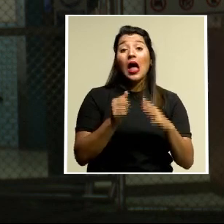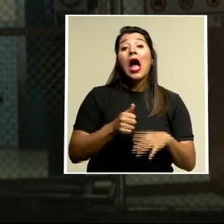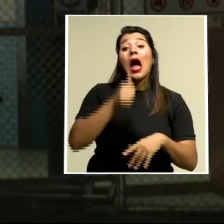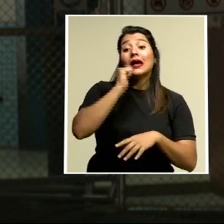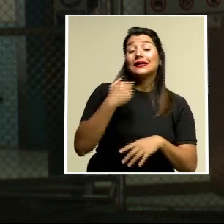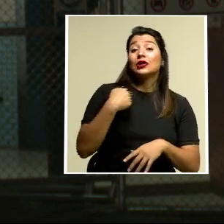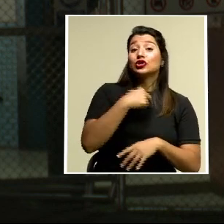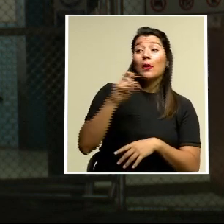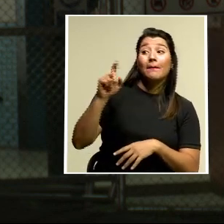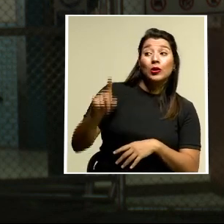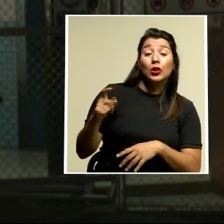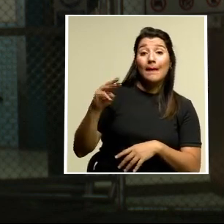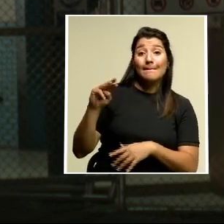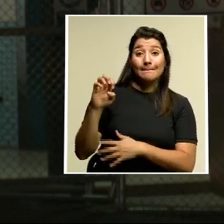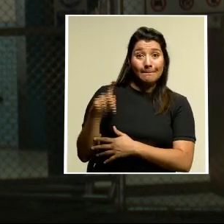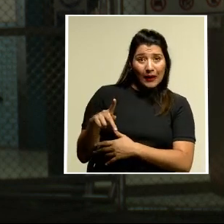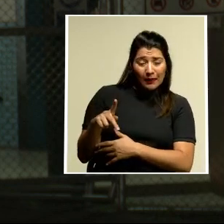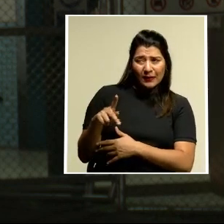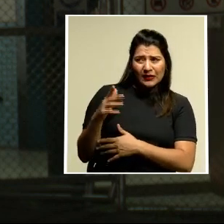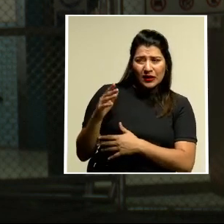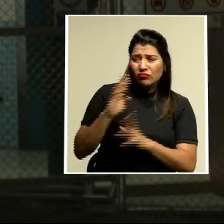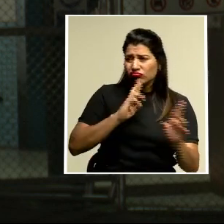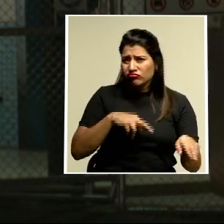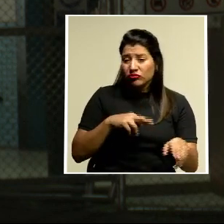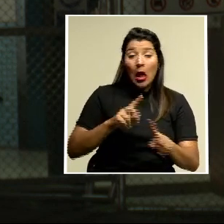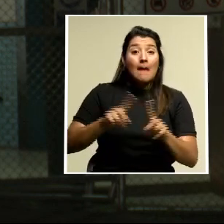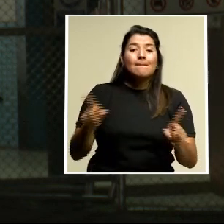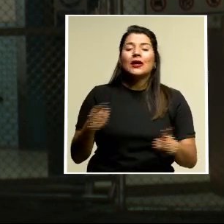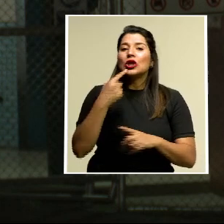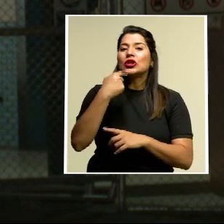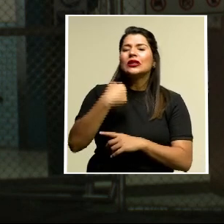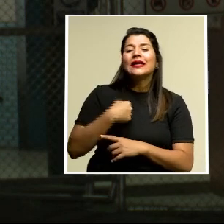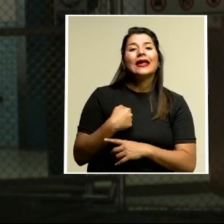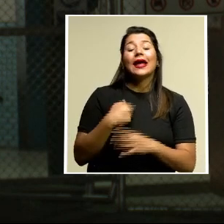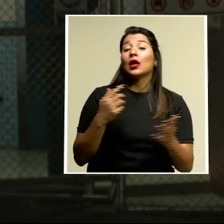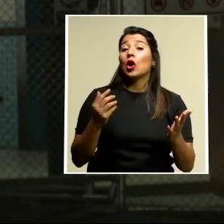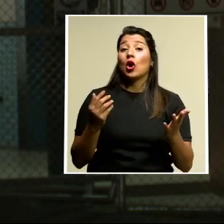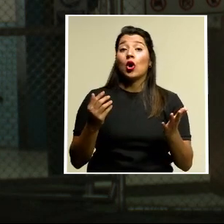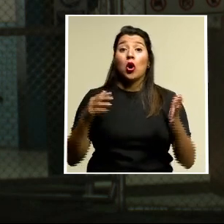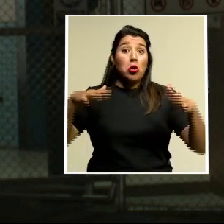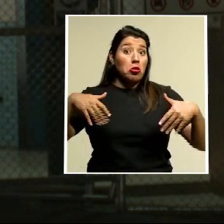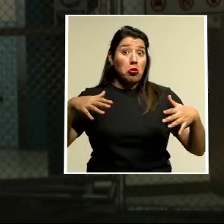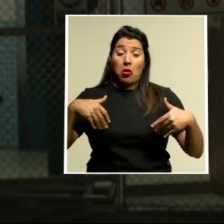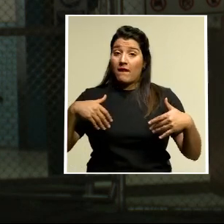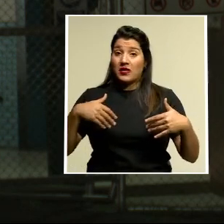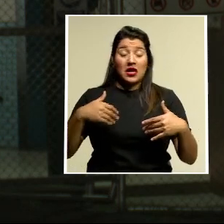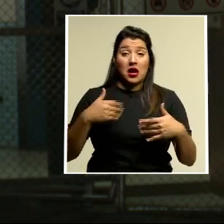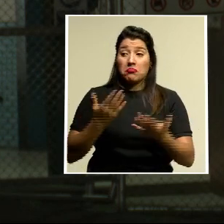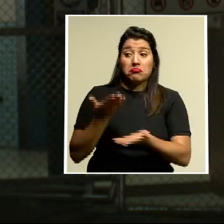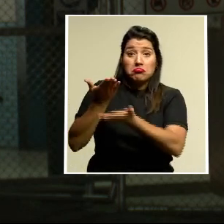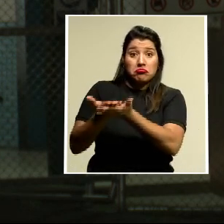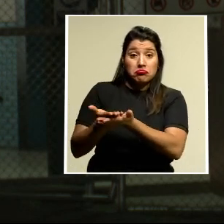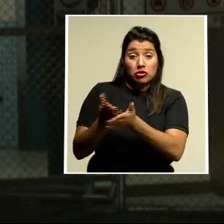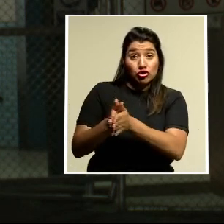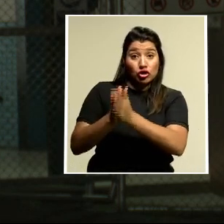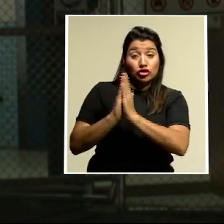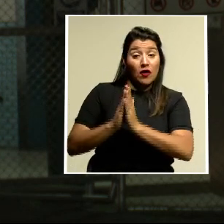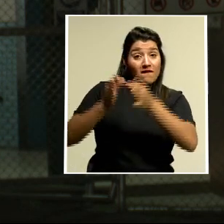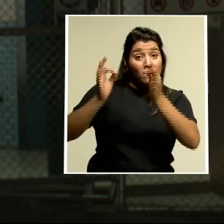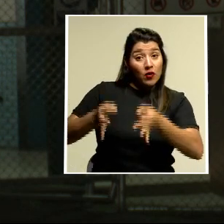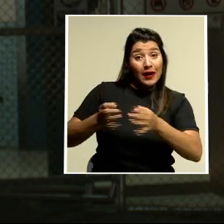consultamos al Ministerio de Educación Pública, sin embargo se nos indicaba que no han recibido una propuesta formal y hasta no